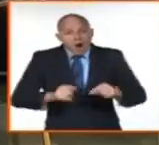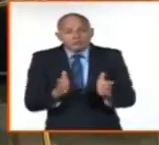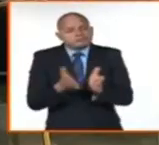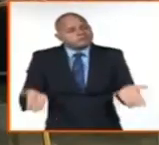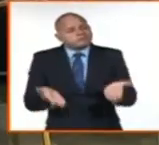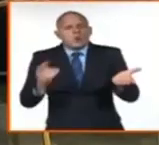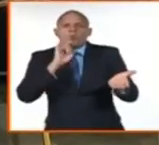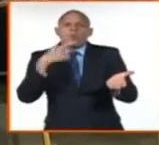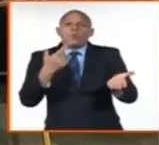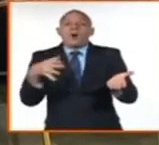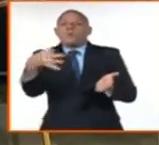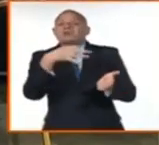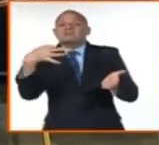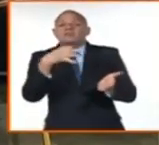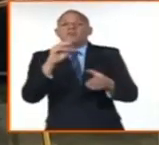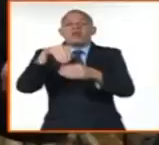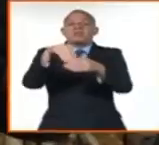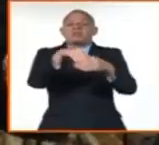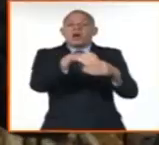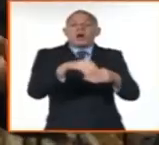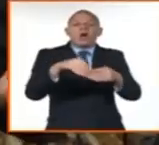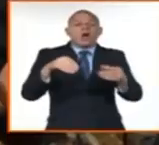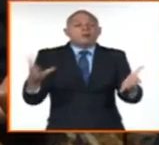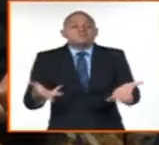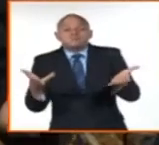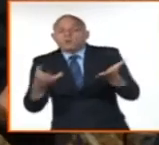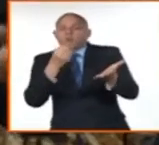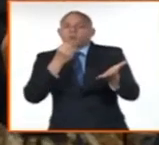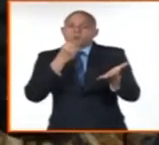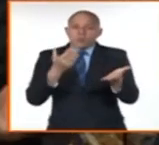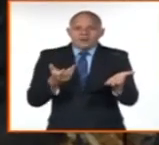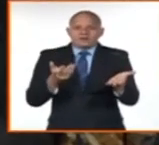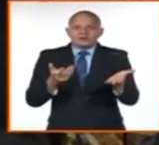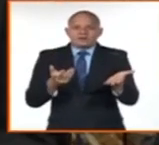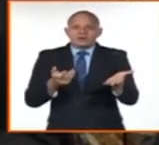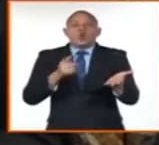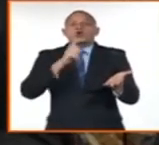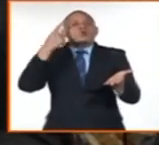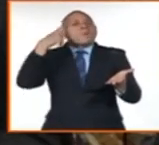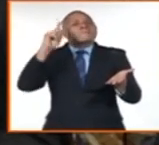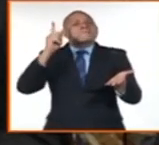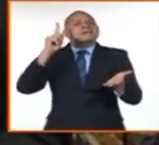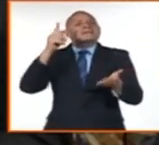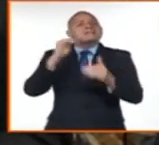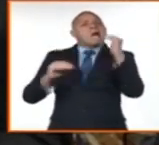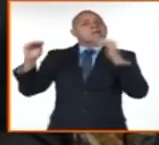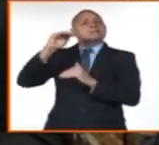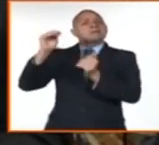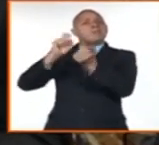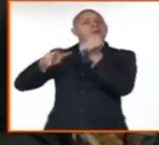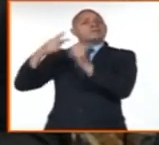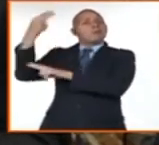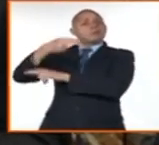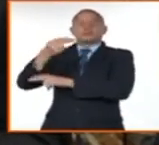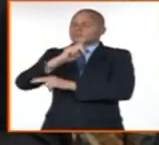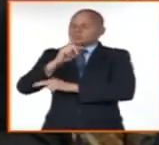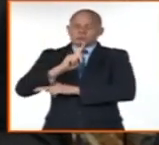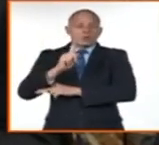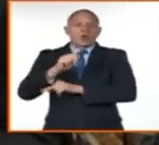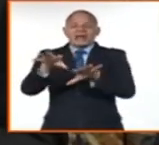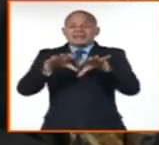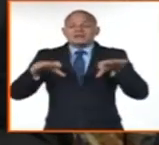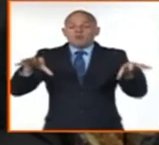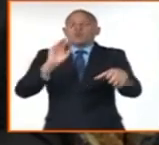para levantar las capacidades endógenas de cada municipio, de cada comunidad. Estamos defendiendo un